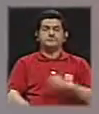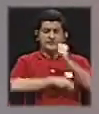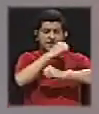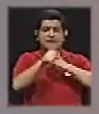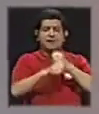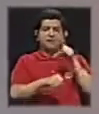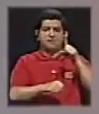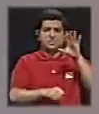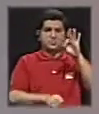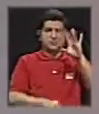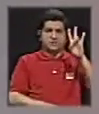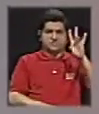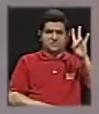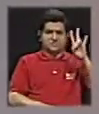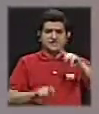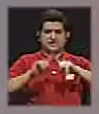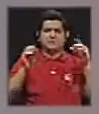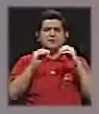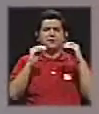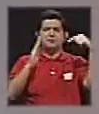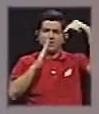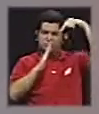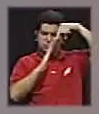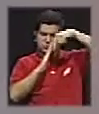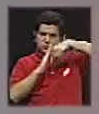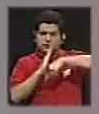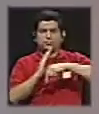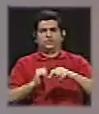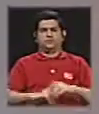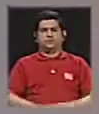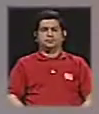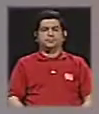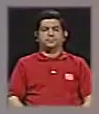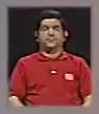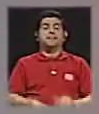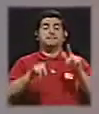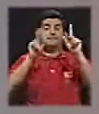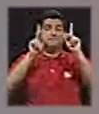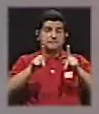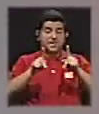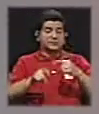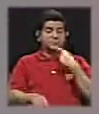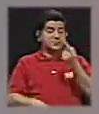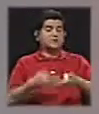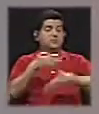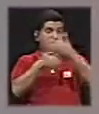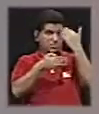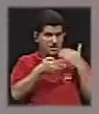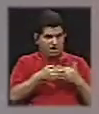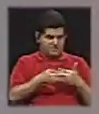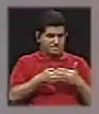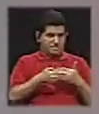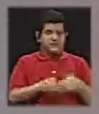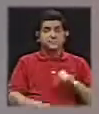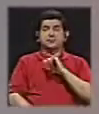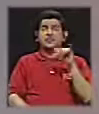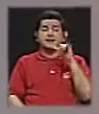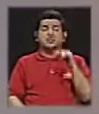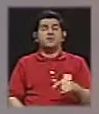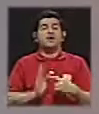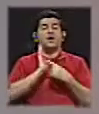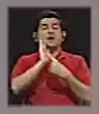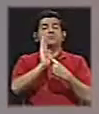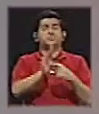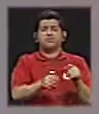77, pero más allá y más profundamente. Hay personas, como antes decía, que también han mostrado